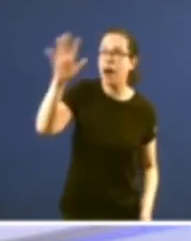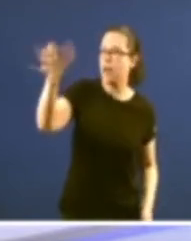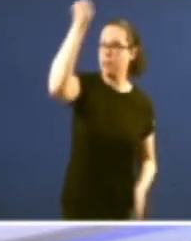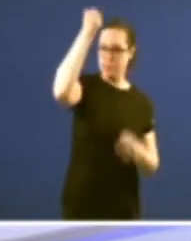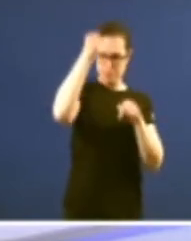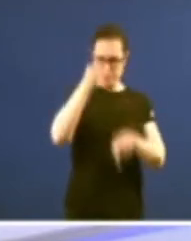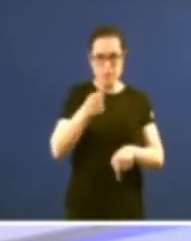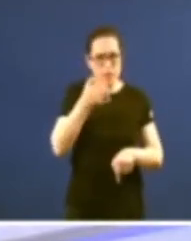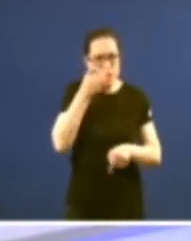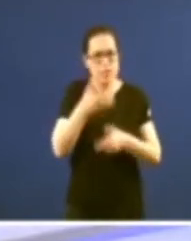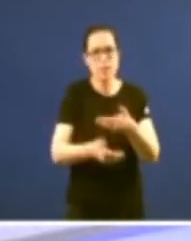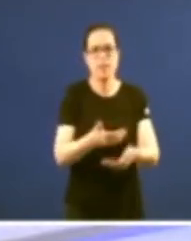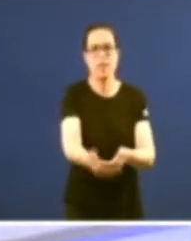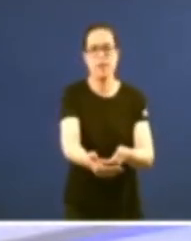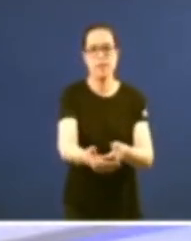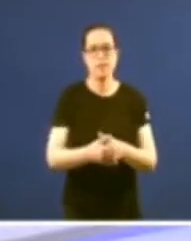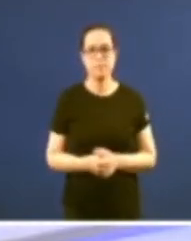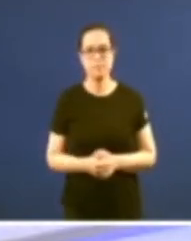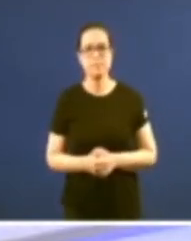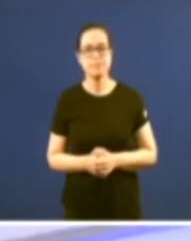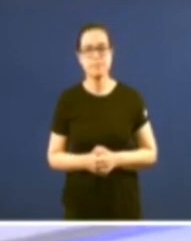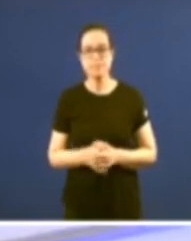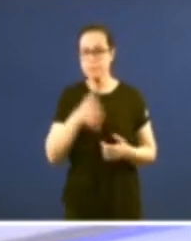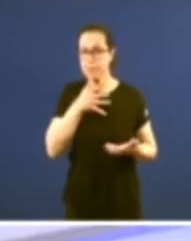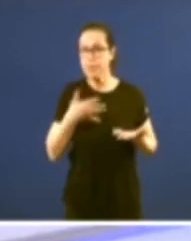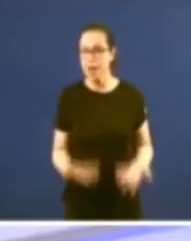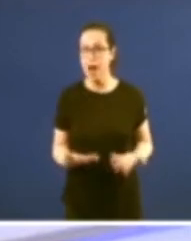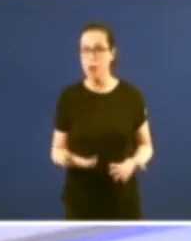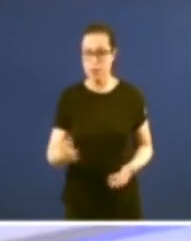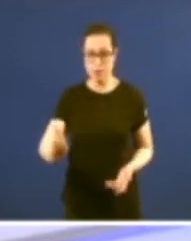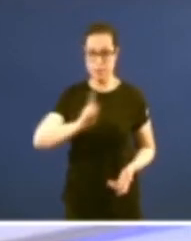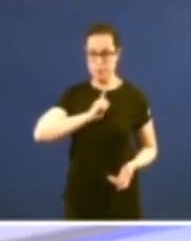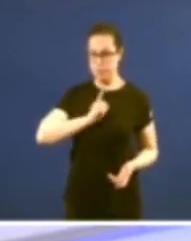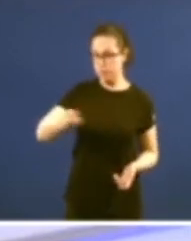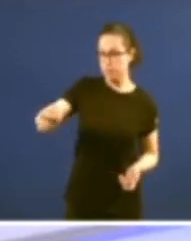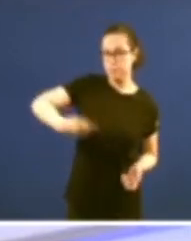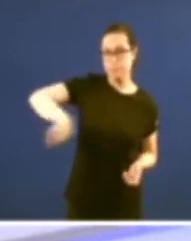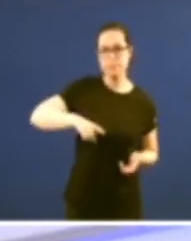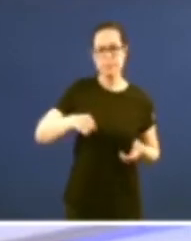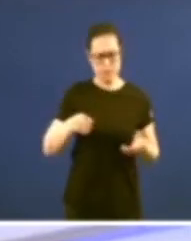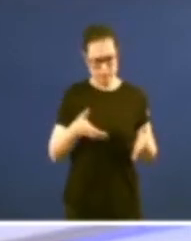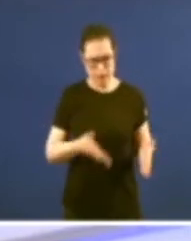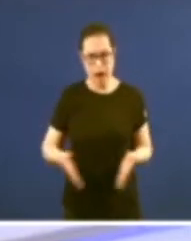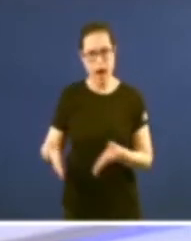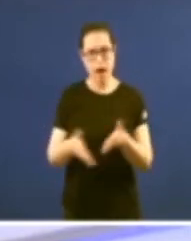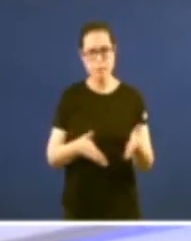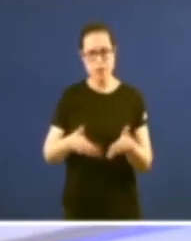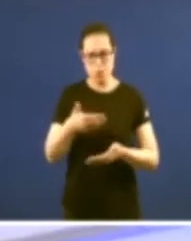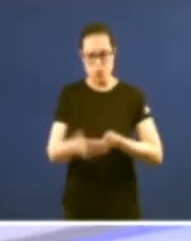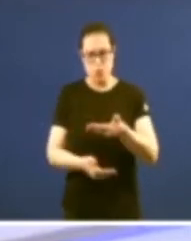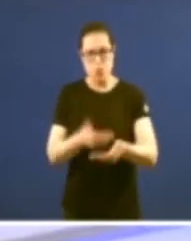traballo por facer. Agora, a nós, correspóndenos facer camiño a andar e oxalá